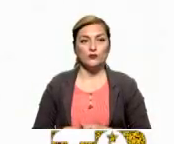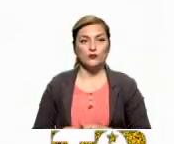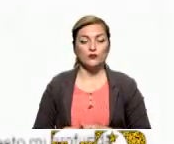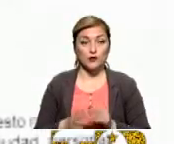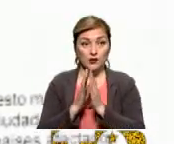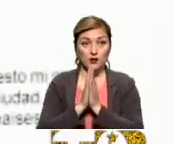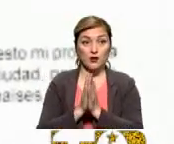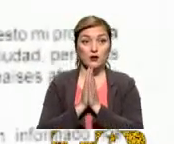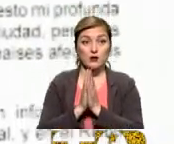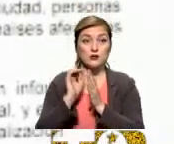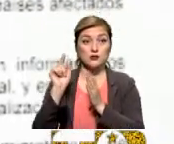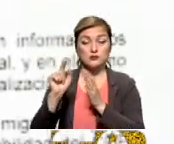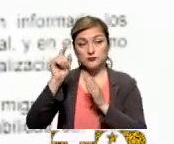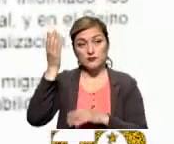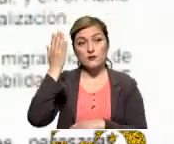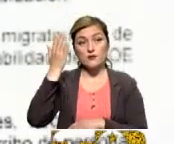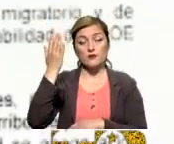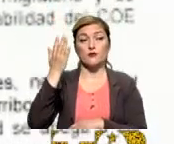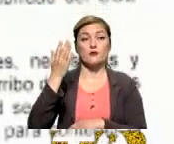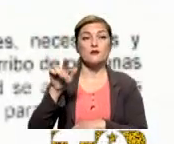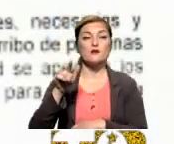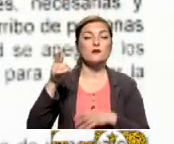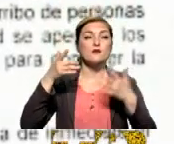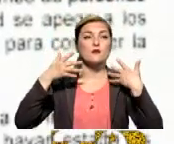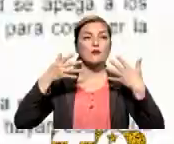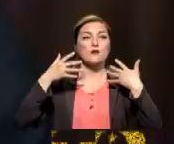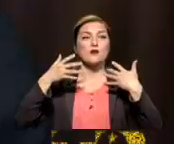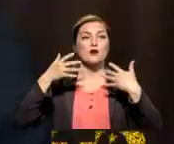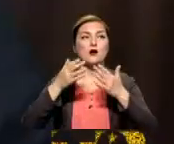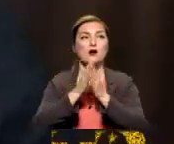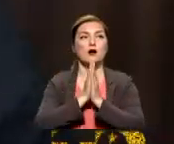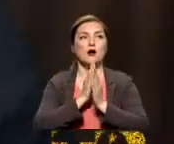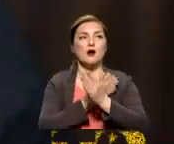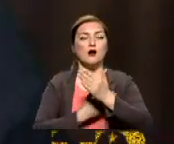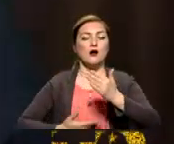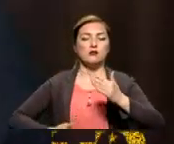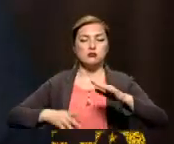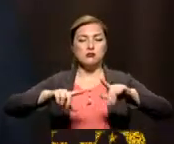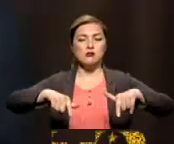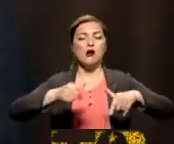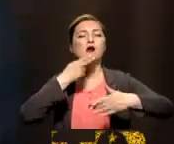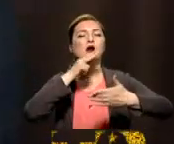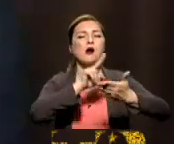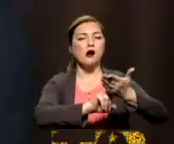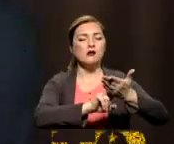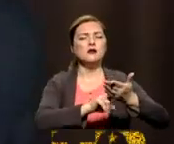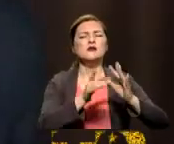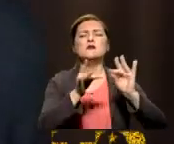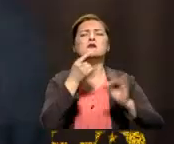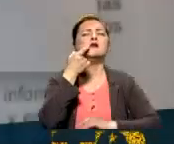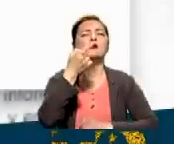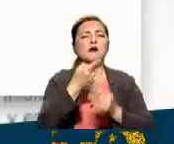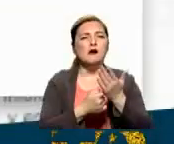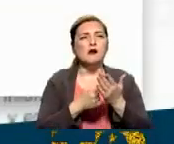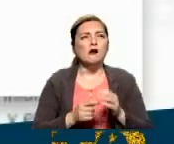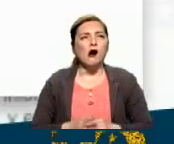Es la solicitud formal que envió la alcaldesa de Guayaquil, Cintia Viteri, al presidente de la República, Lenín Moreno. Textualmente dice lo